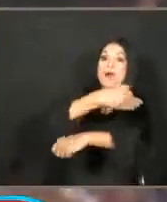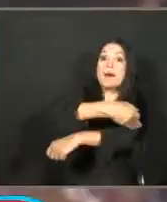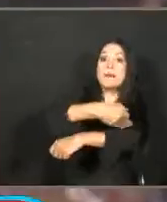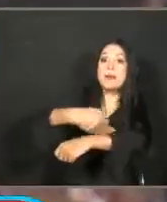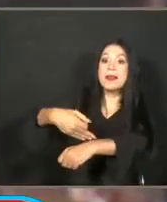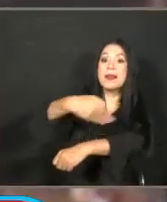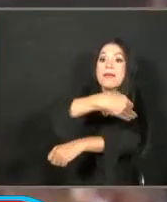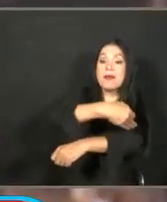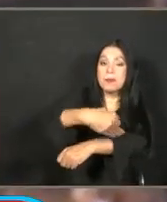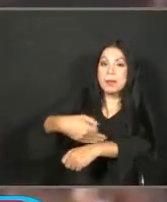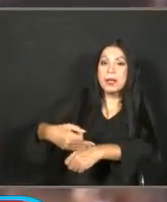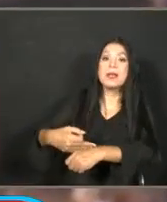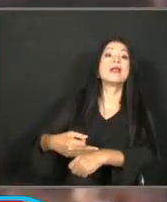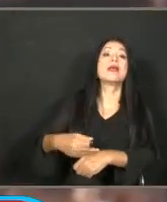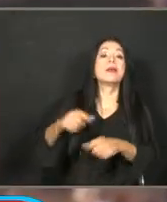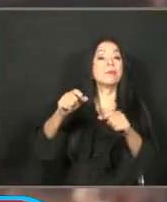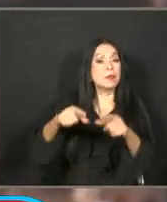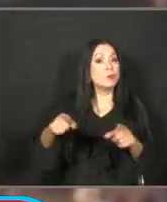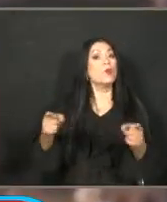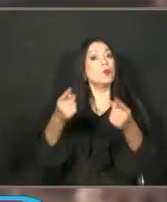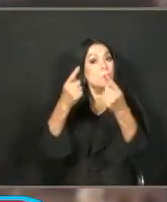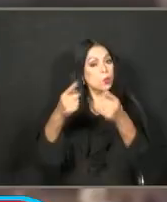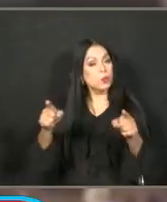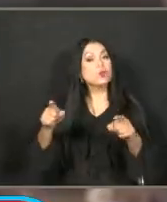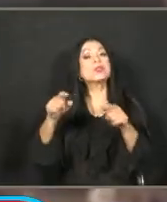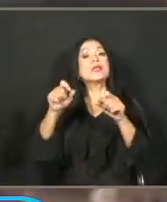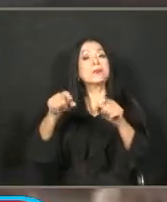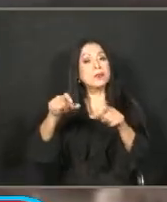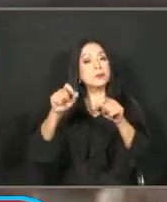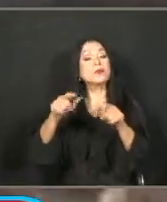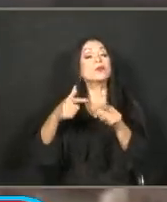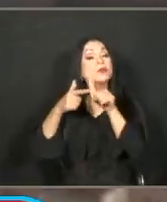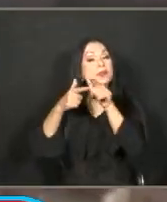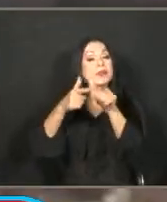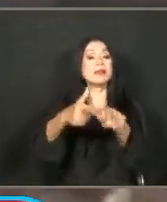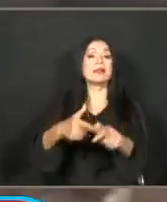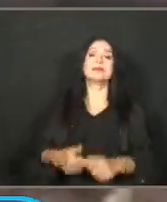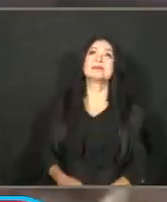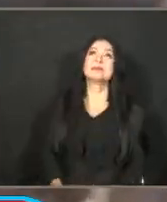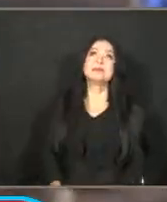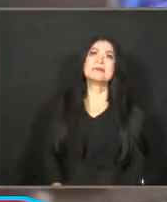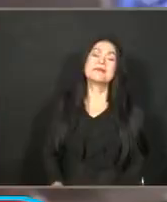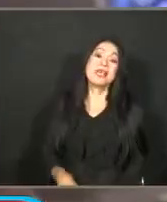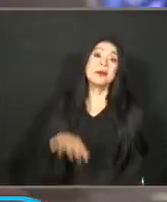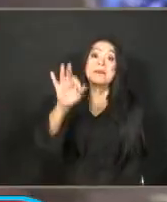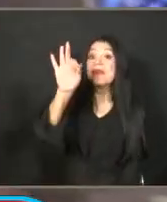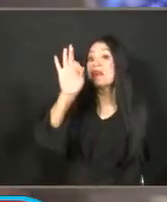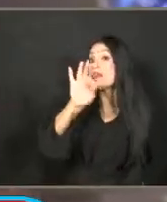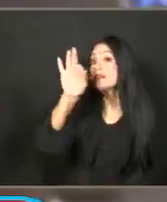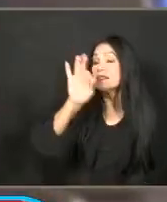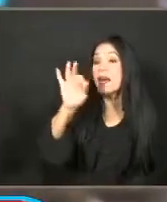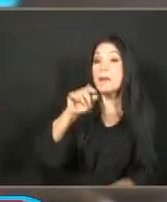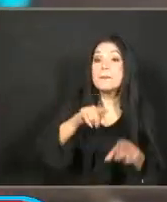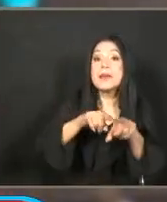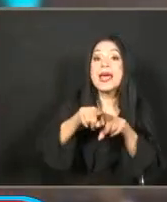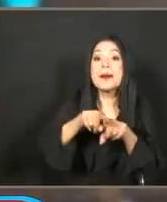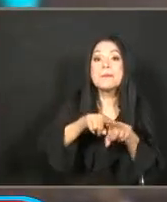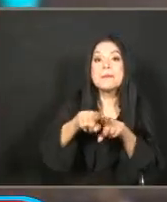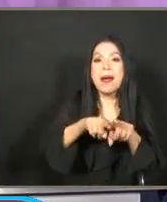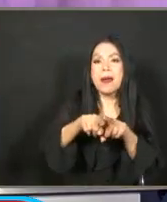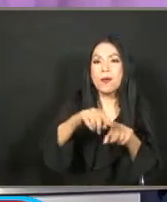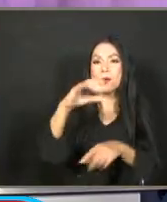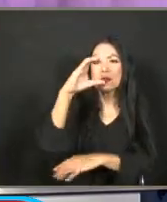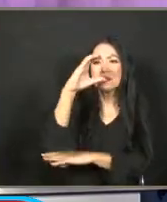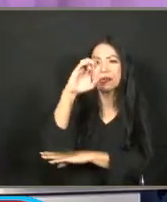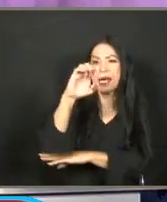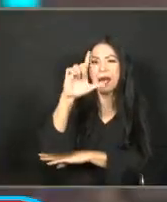todos entonces mi hermano ya no sé cómo que presentía algo también pero nunca nunca me lo dijo nunca